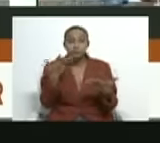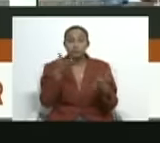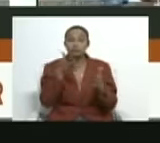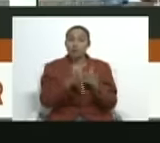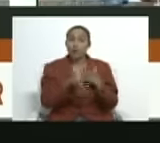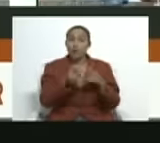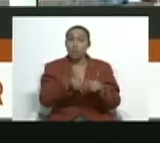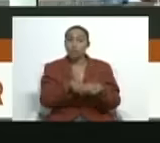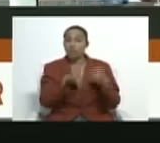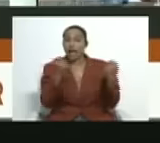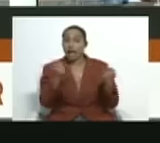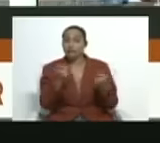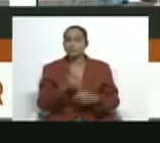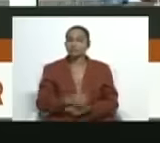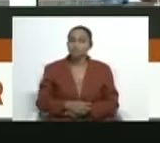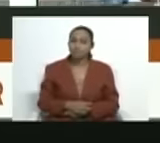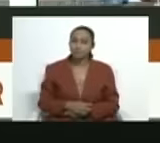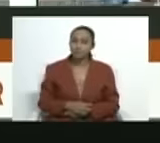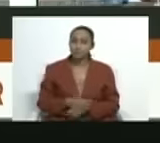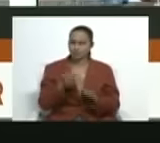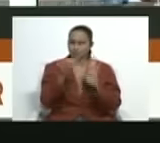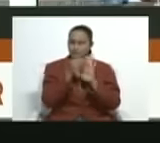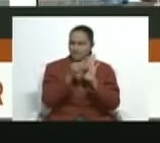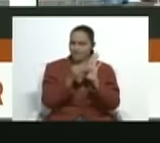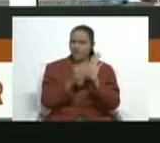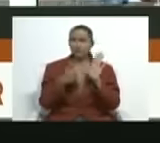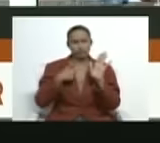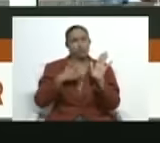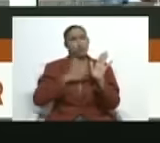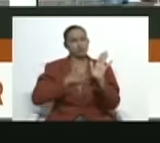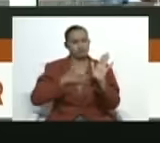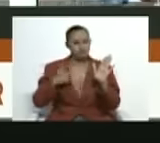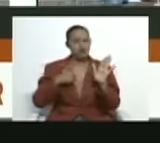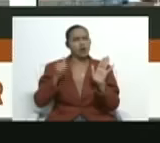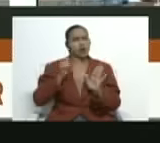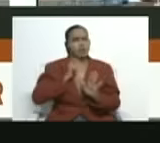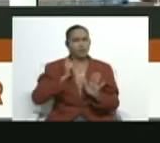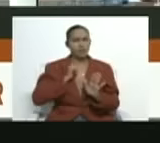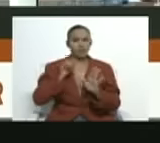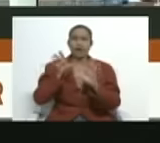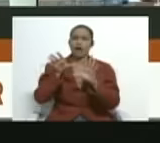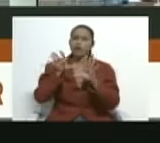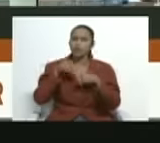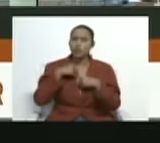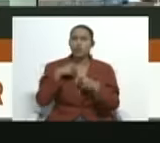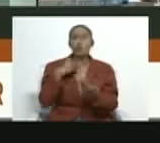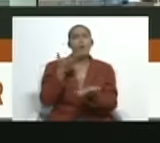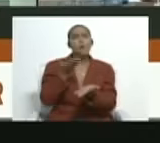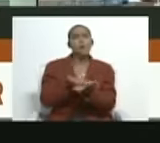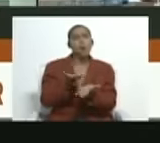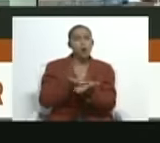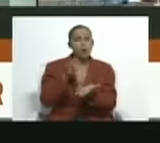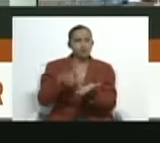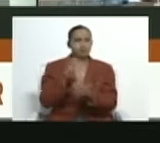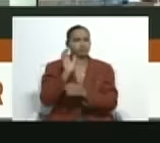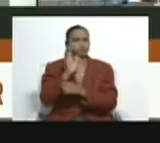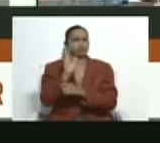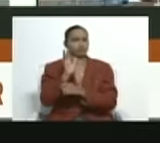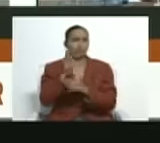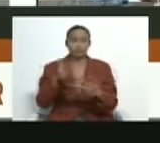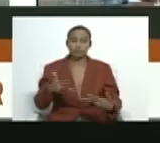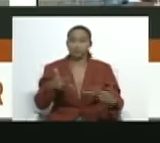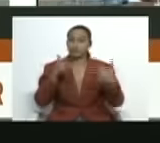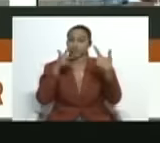En este sentido, yo quiero ratificar nuestra propuesta aprovechando este foro como mecanismo de concertación e